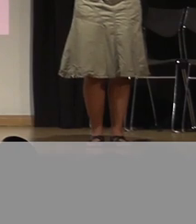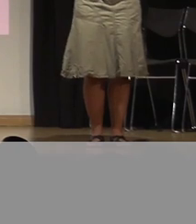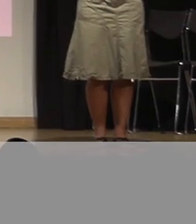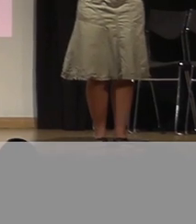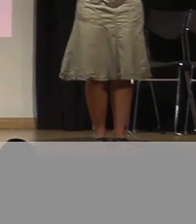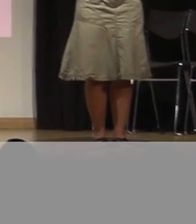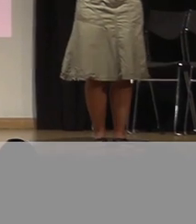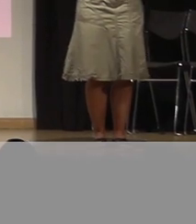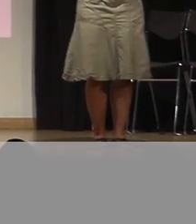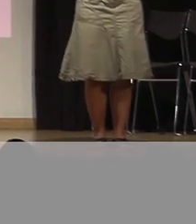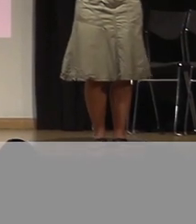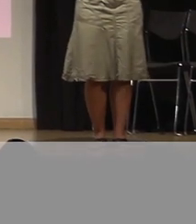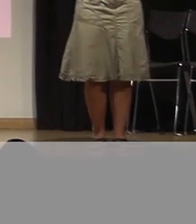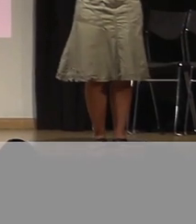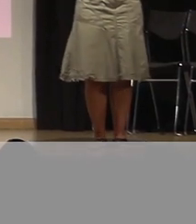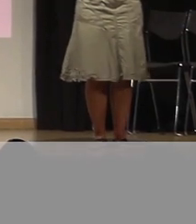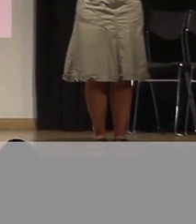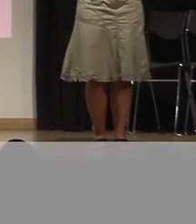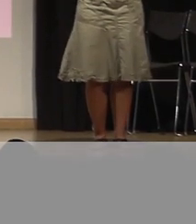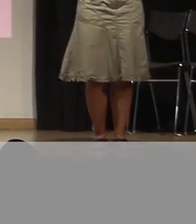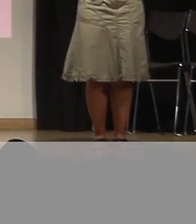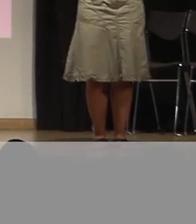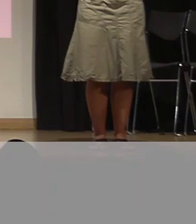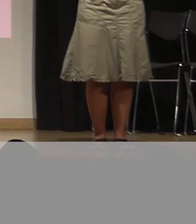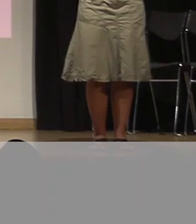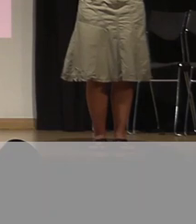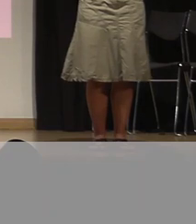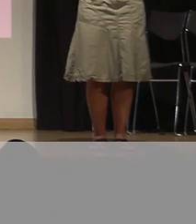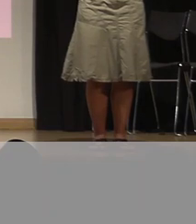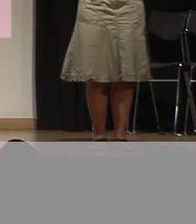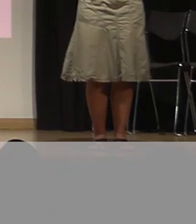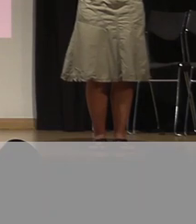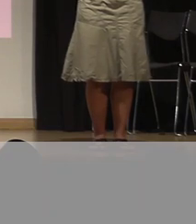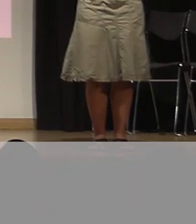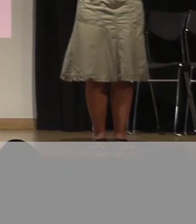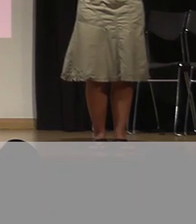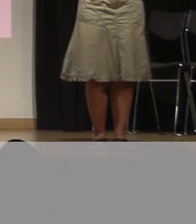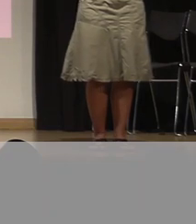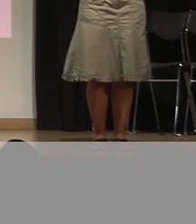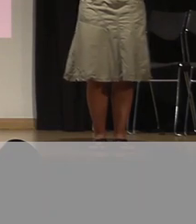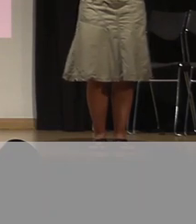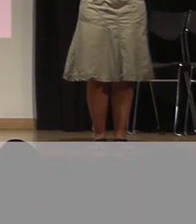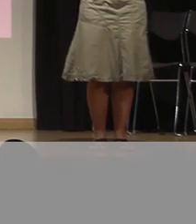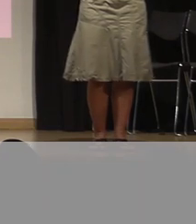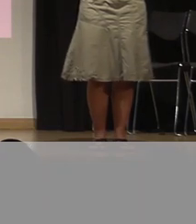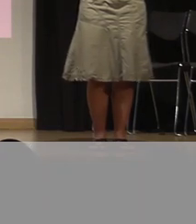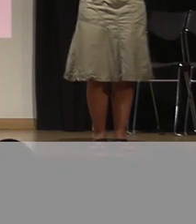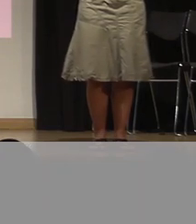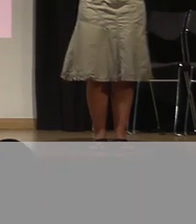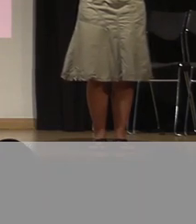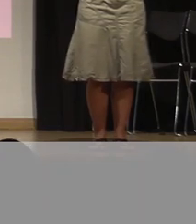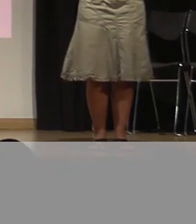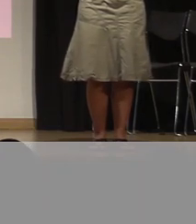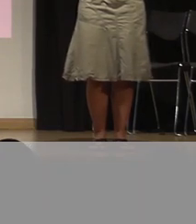al encuentro, a la inclusión y, por supuesto, al diálogo con los agentes sociales.